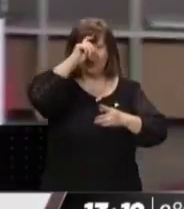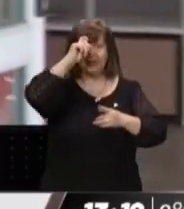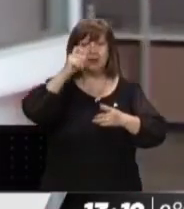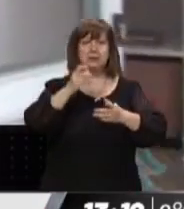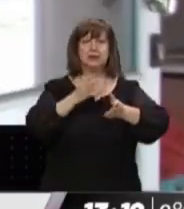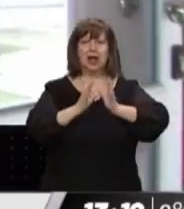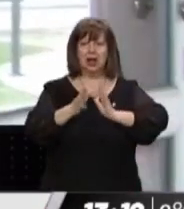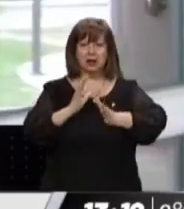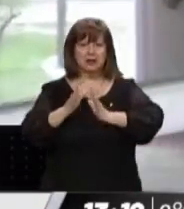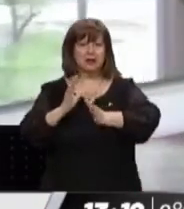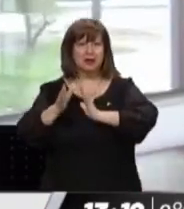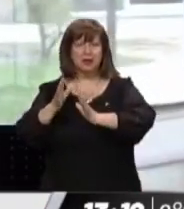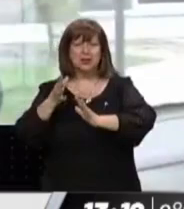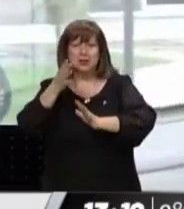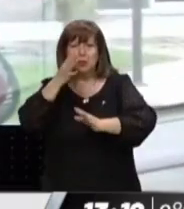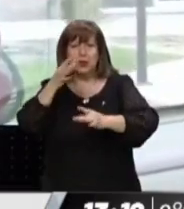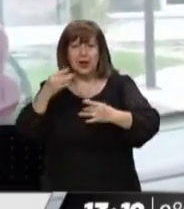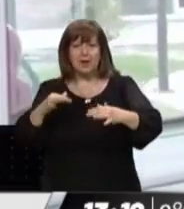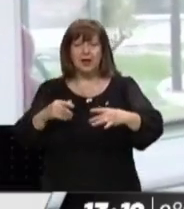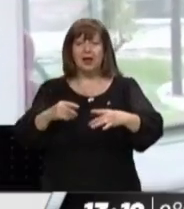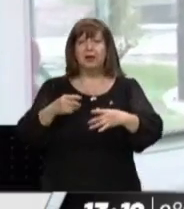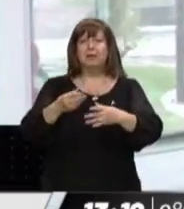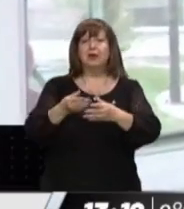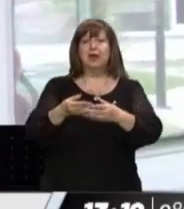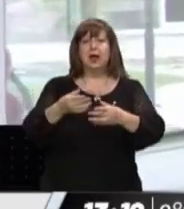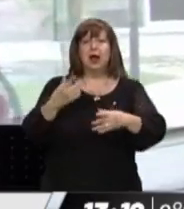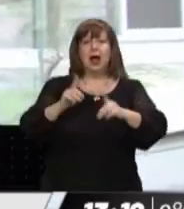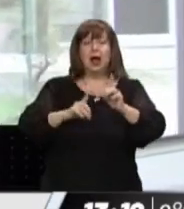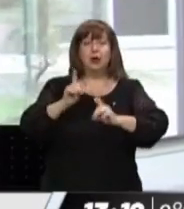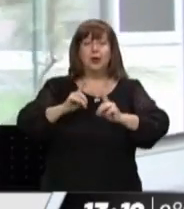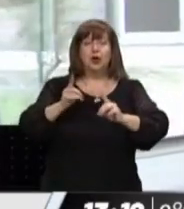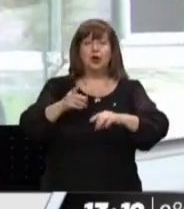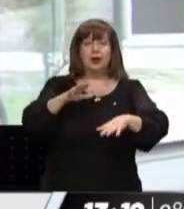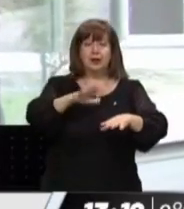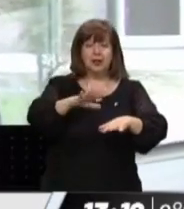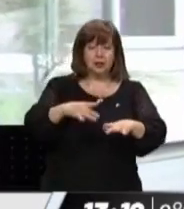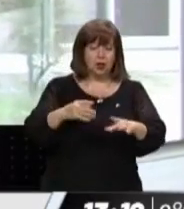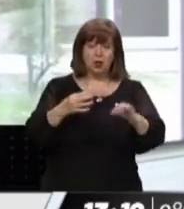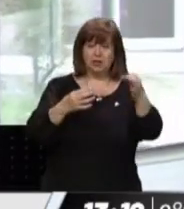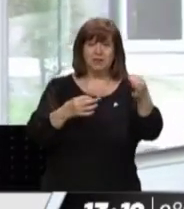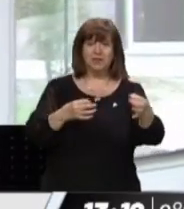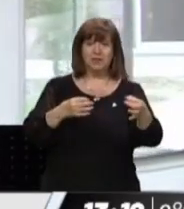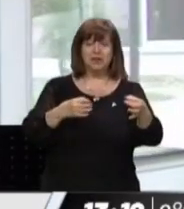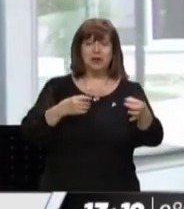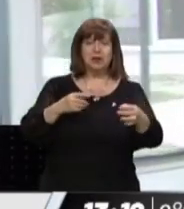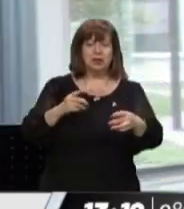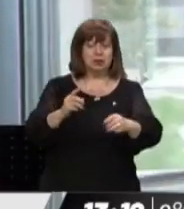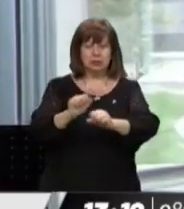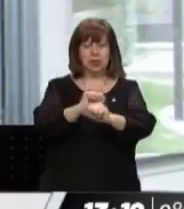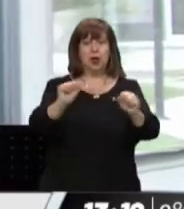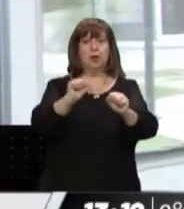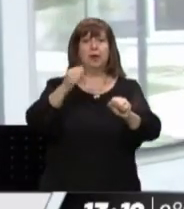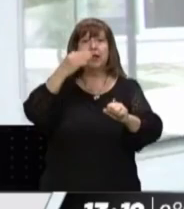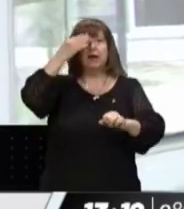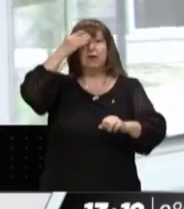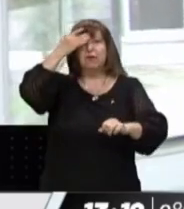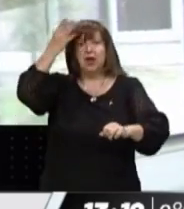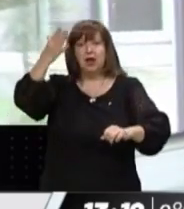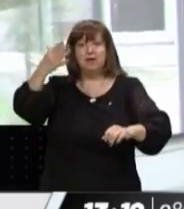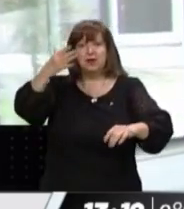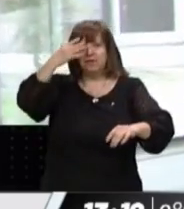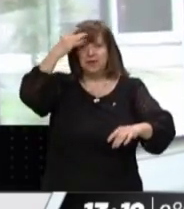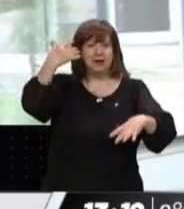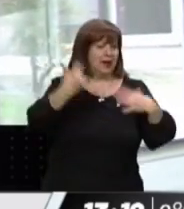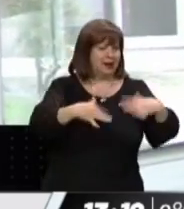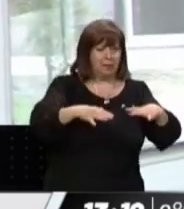un tratamiento de alta complejidad, que el niño puede levantar temperatura y en minutos están ya dentro del hospital siendo atendidos por los médicos,